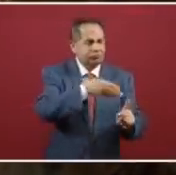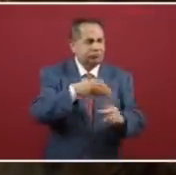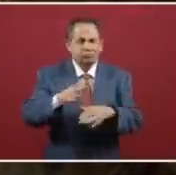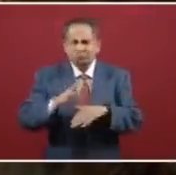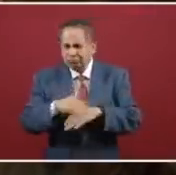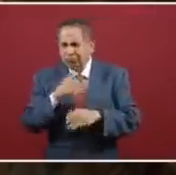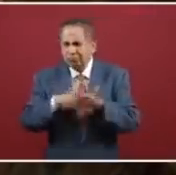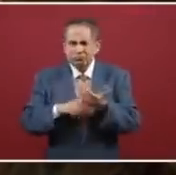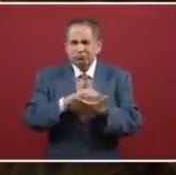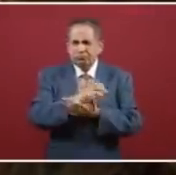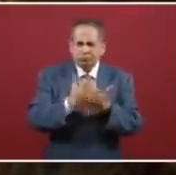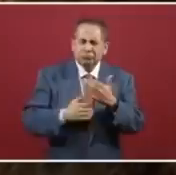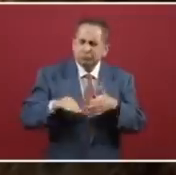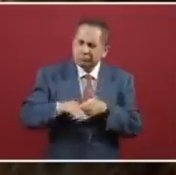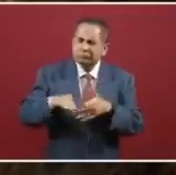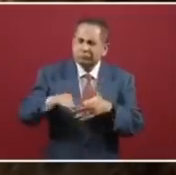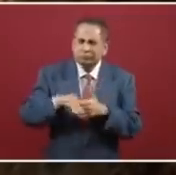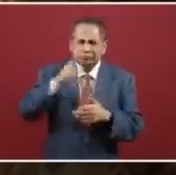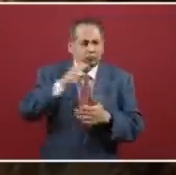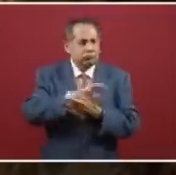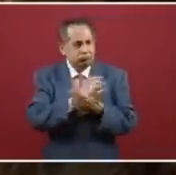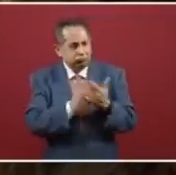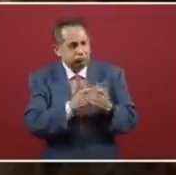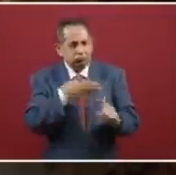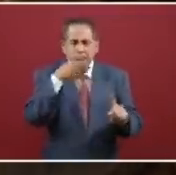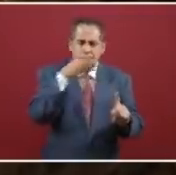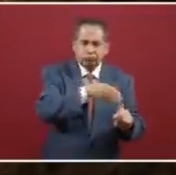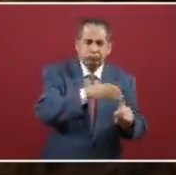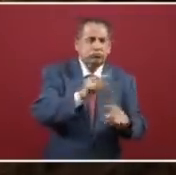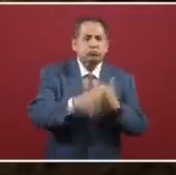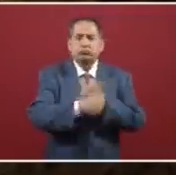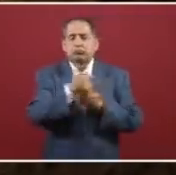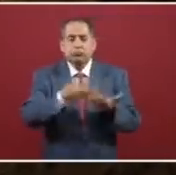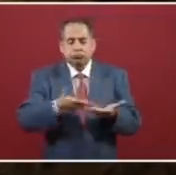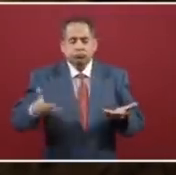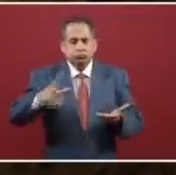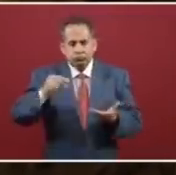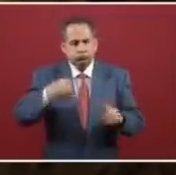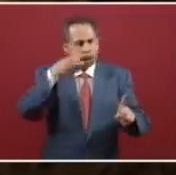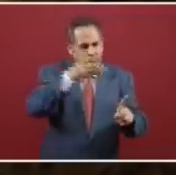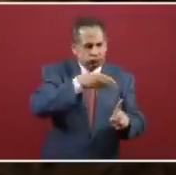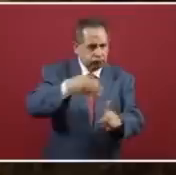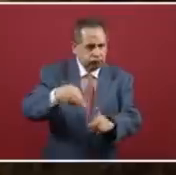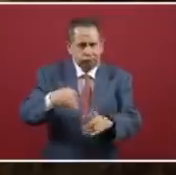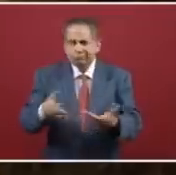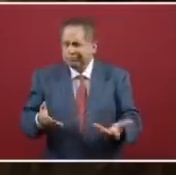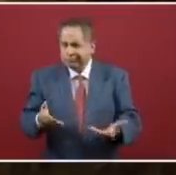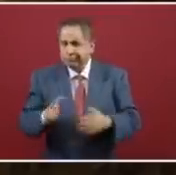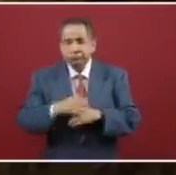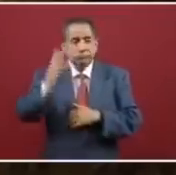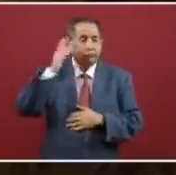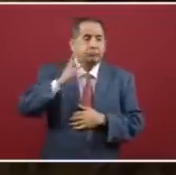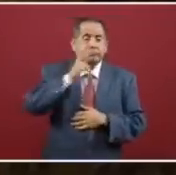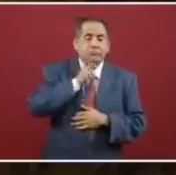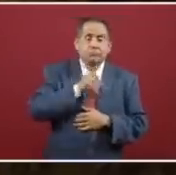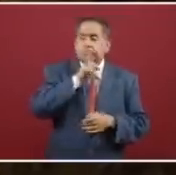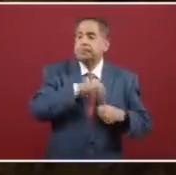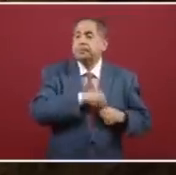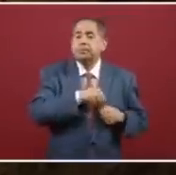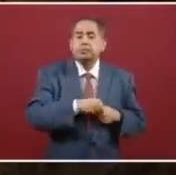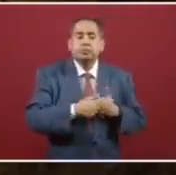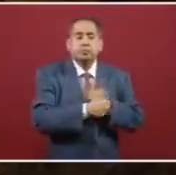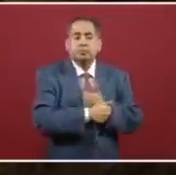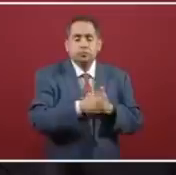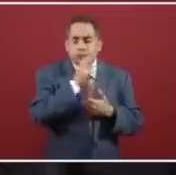recurriendo frecuentemente esta figura y porque si usted sabe pemex se negó en una primera instancia a no revelar los